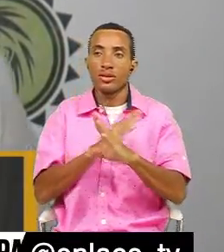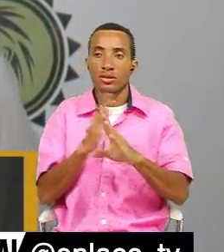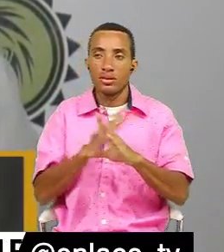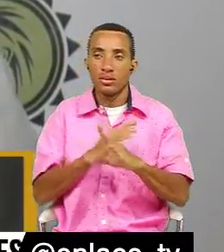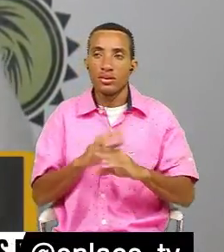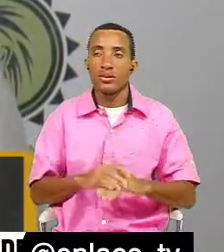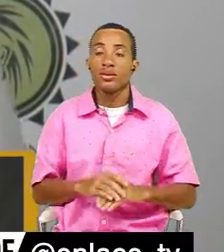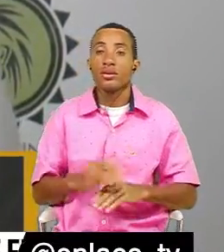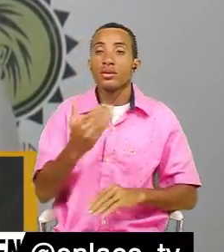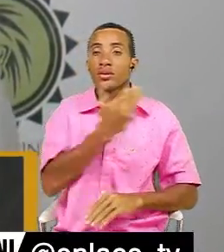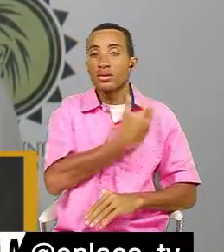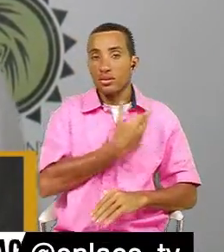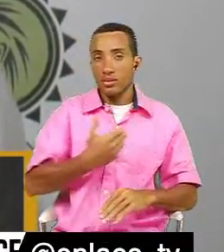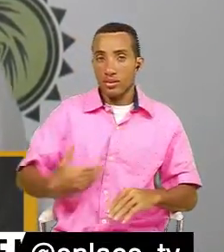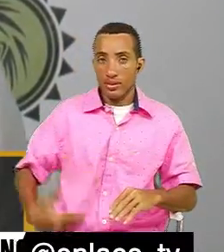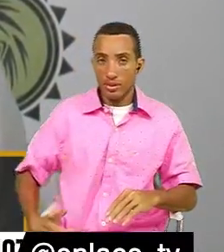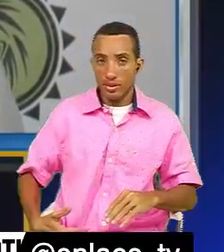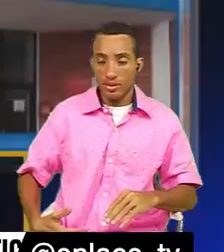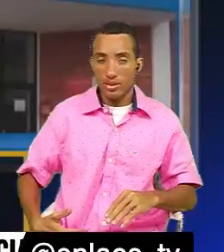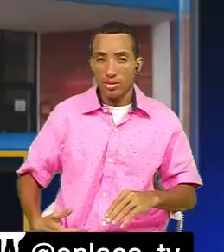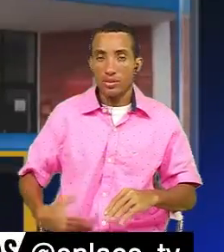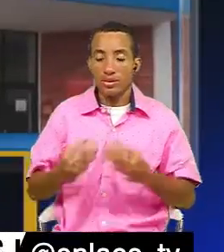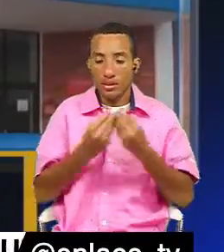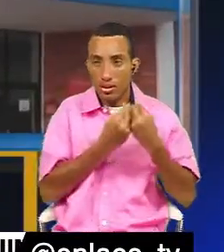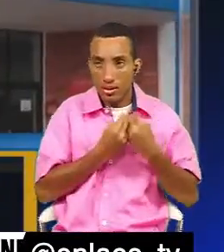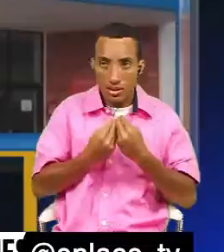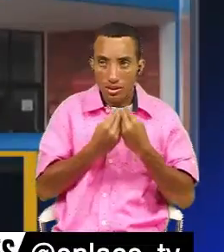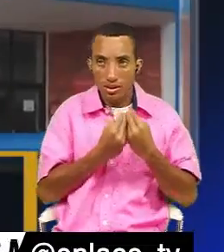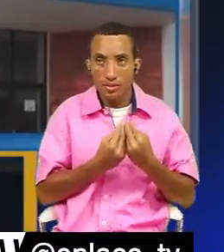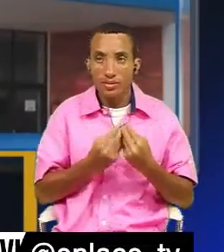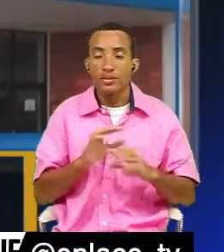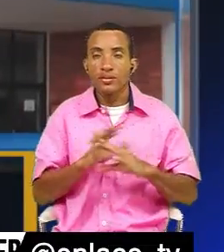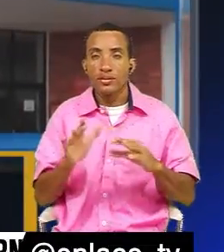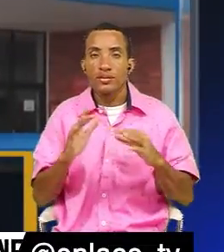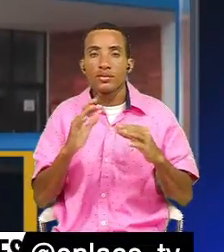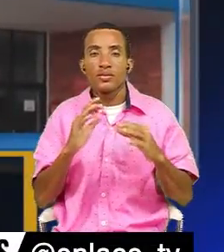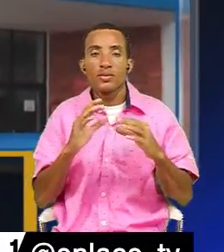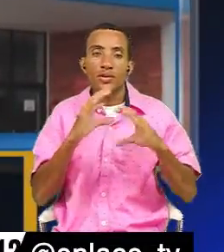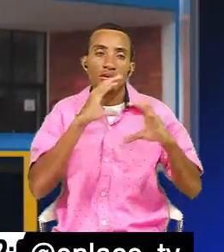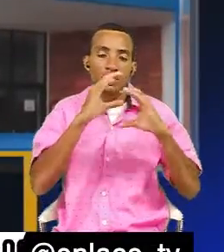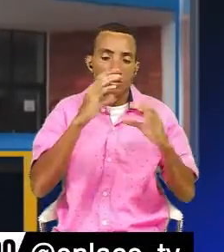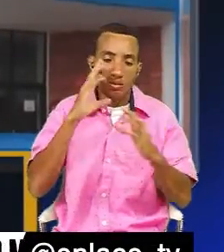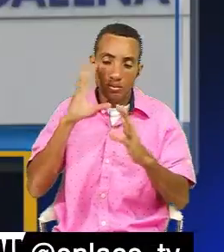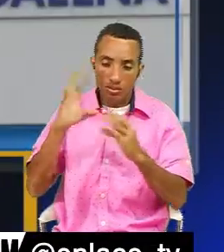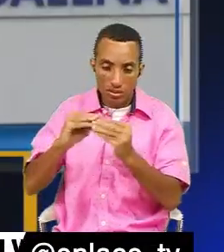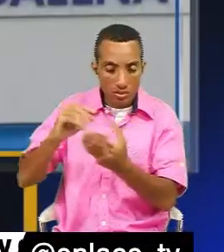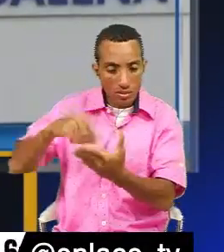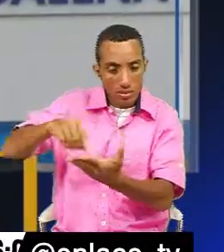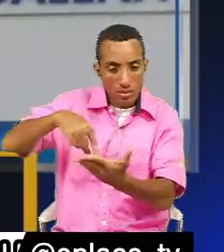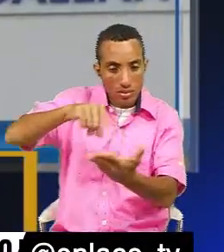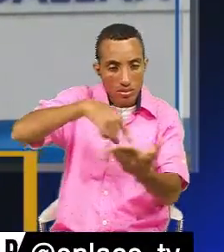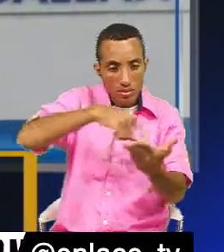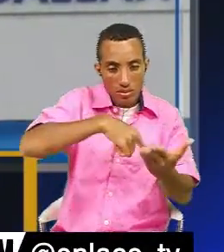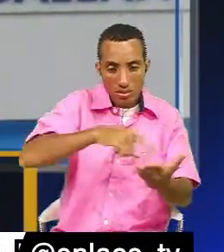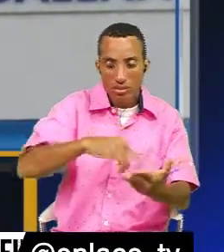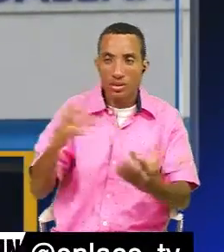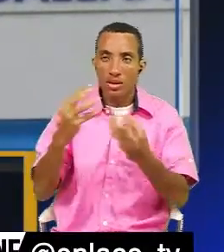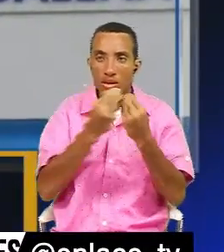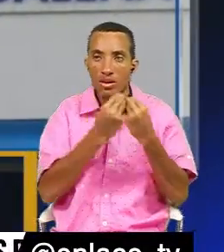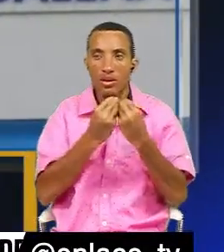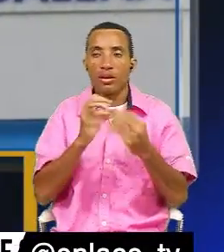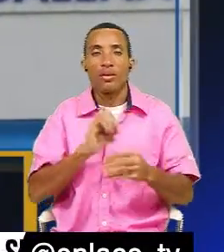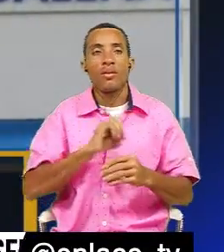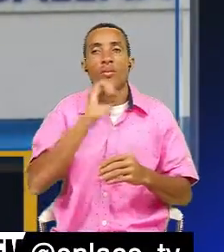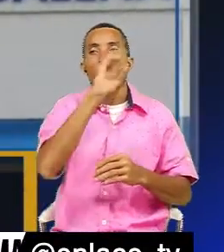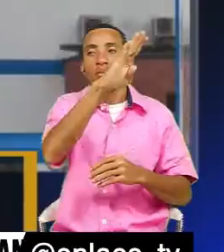al presidente del consejo que realizáramos una comunicación firmada por todos los concejales para enviársela